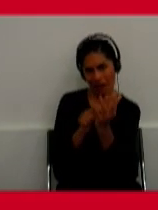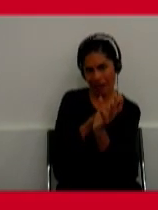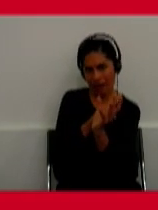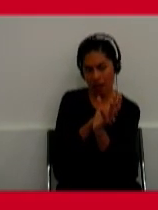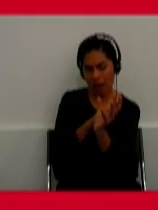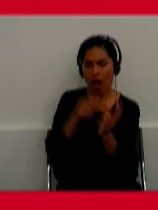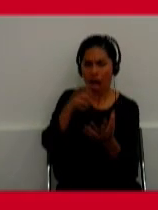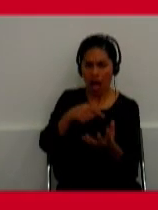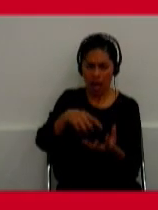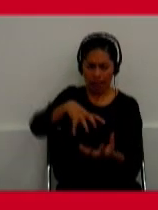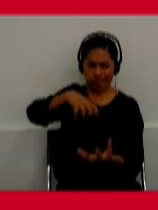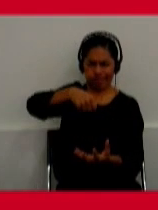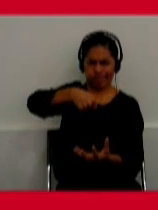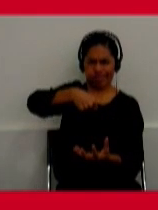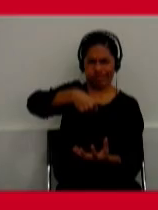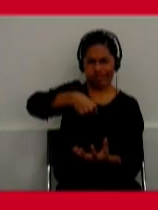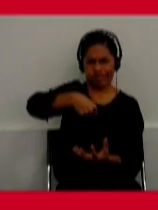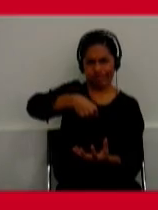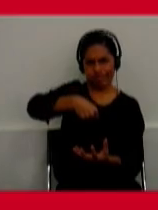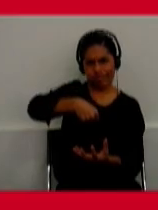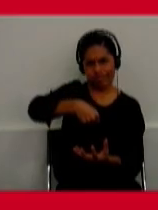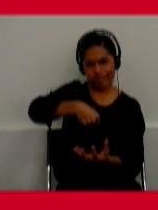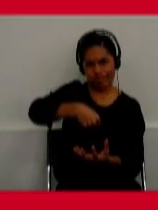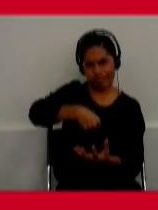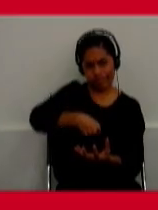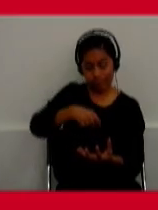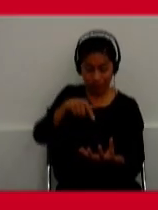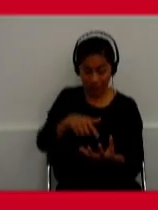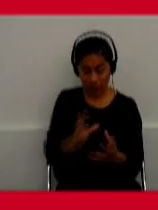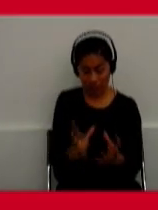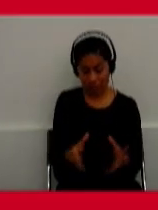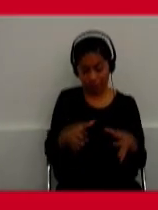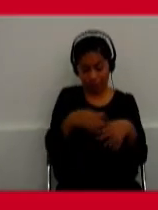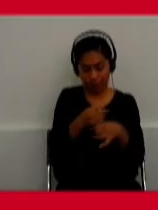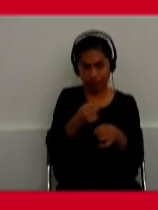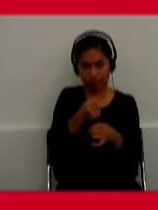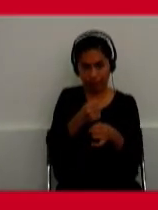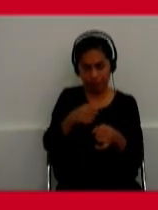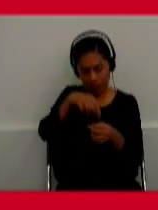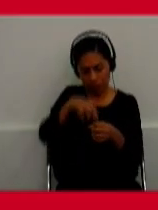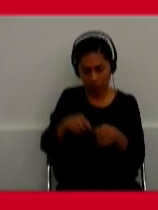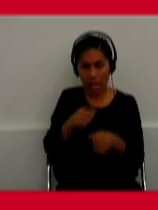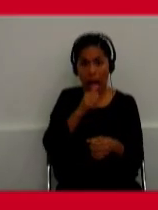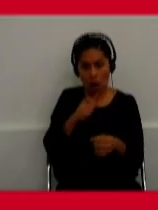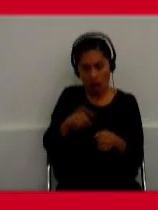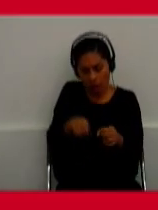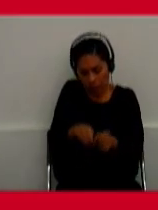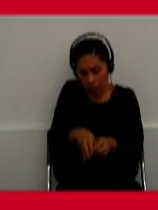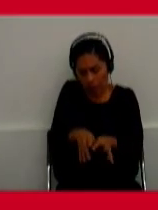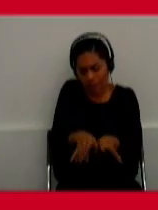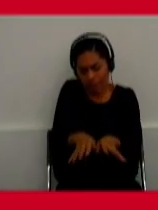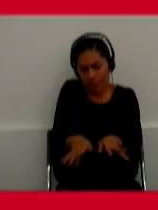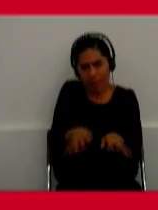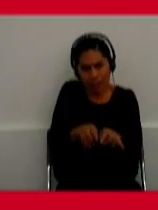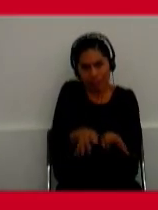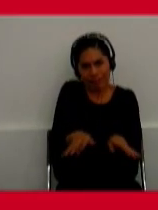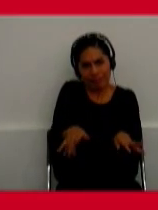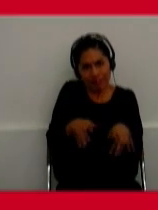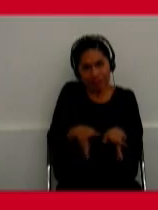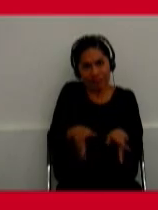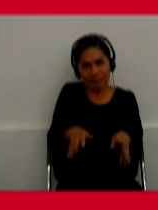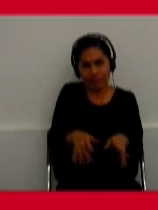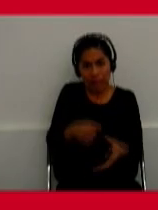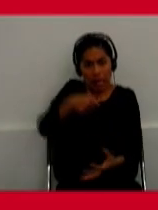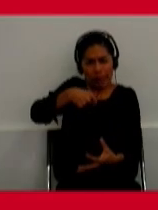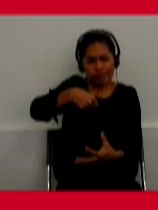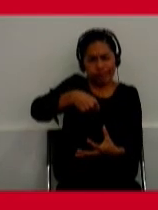ponemos mayor presión a un recipiente cerrado y hace que el agua se escurra por los poros de la bolsa, y entonces a mayor